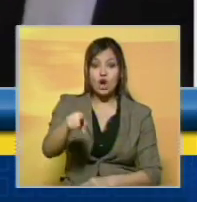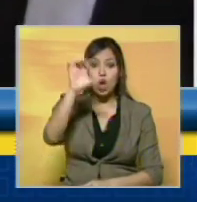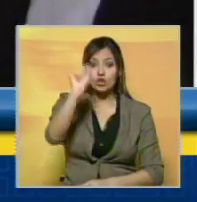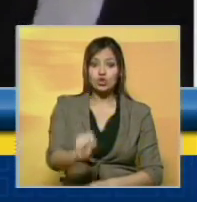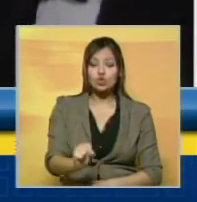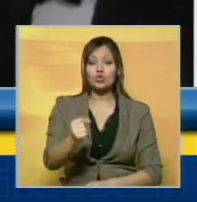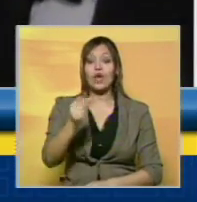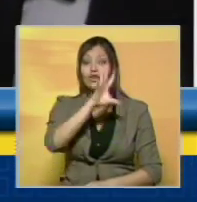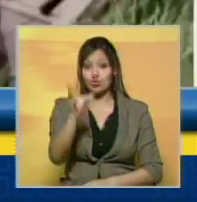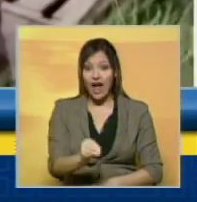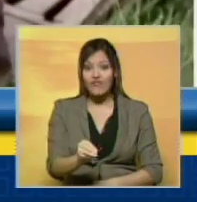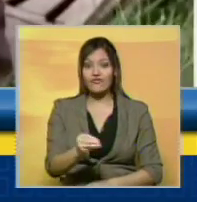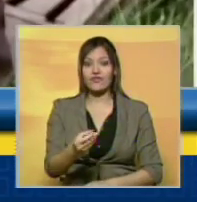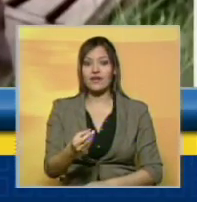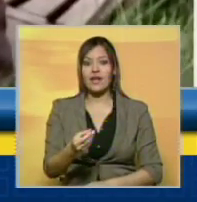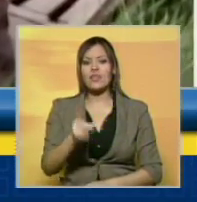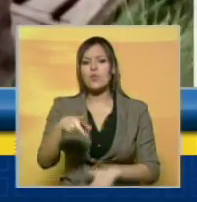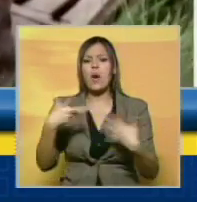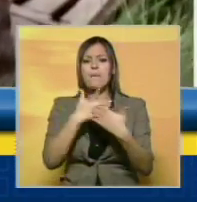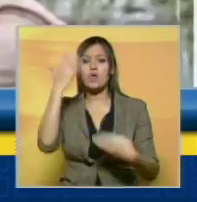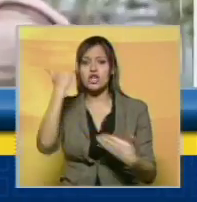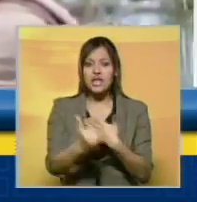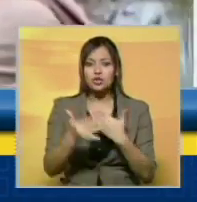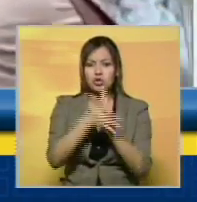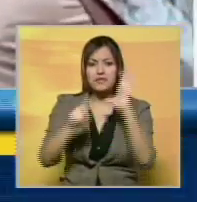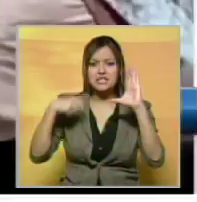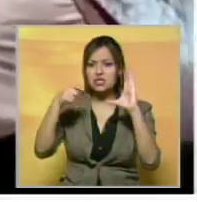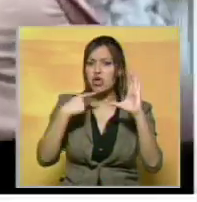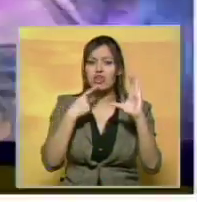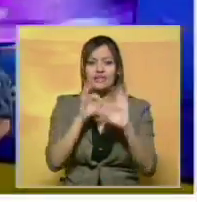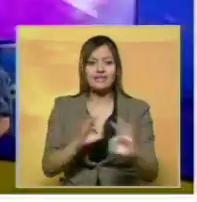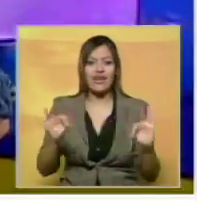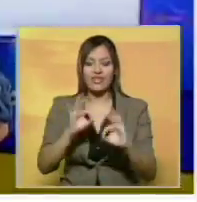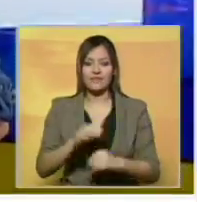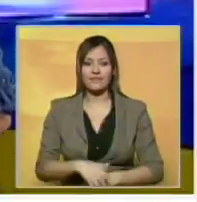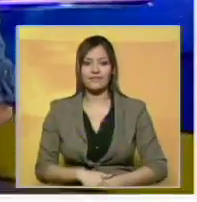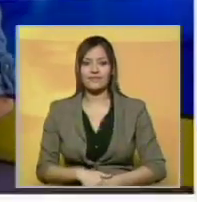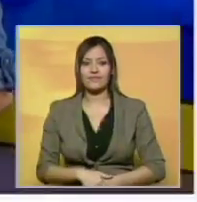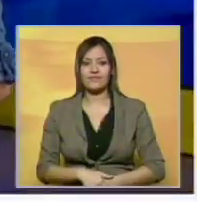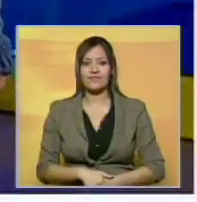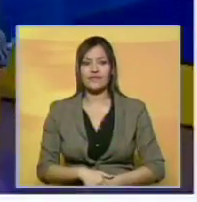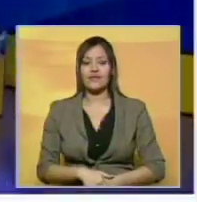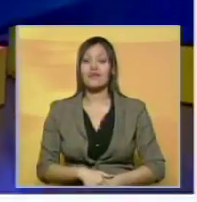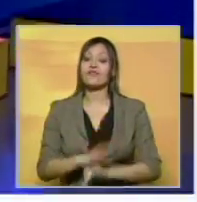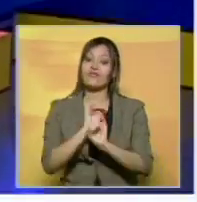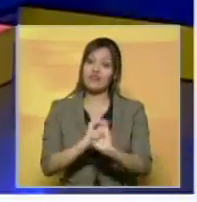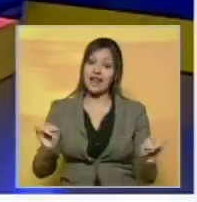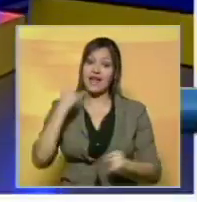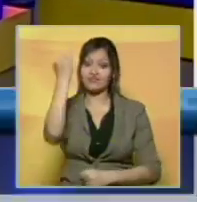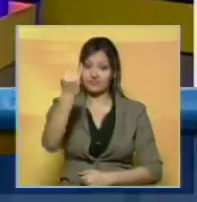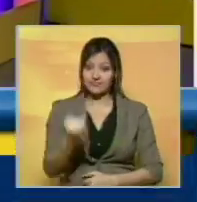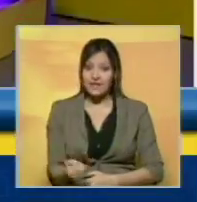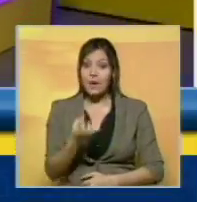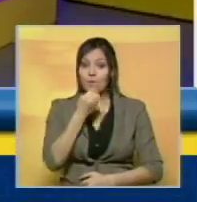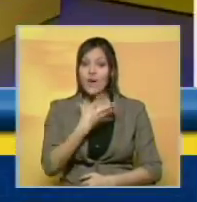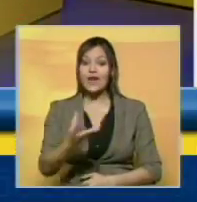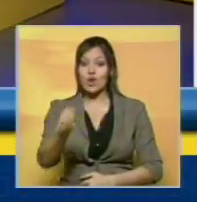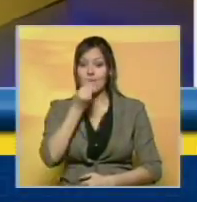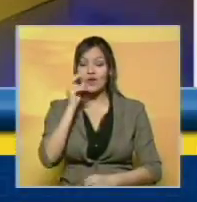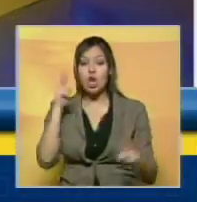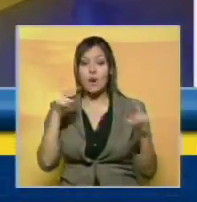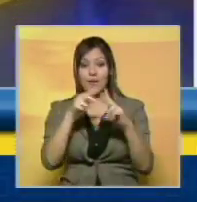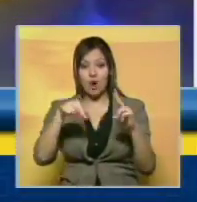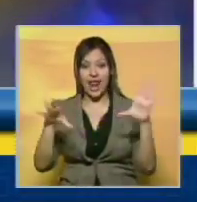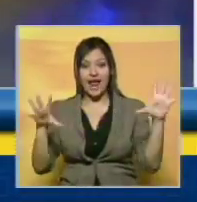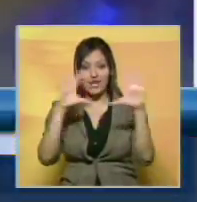Sudáfrica la familia ni cuál es el proyecto cinematográfico en cuestión. Y de esta manera llegamos al final. Yo soy Federica Guzmán, que tengan buen provecho y nos